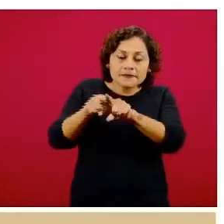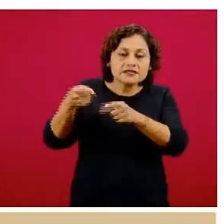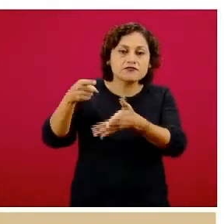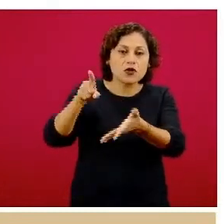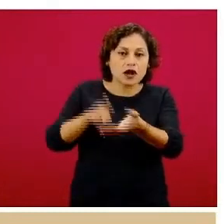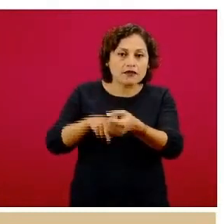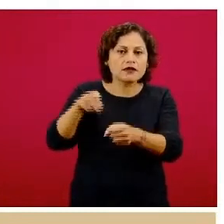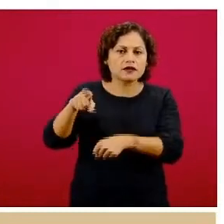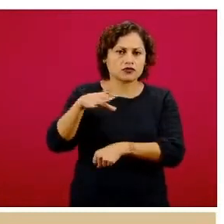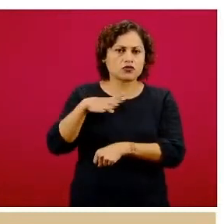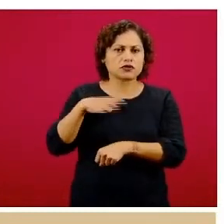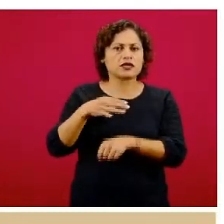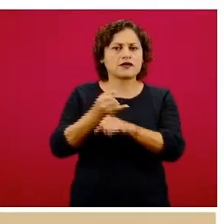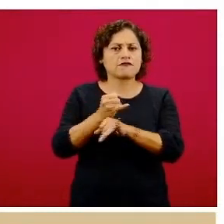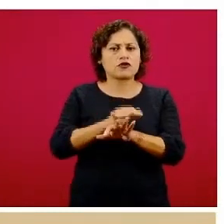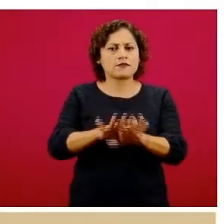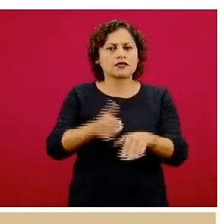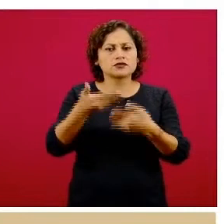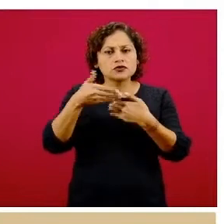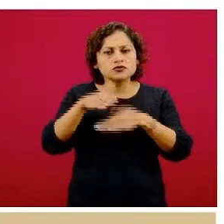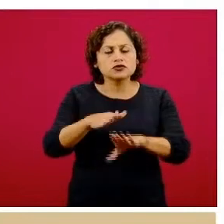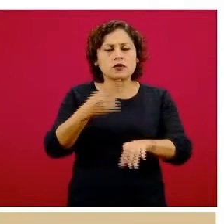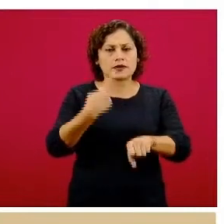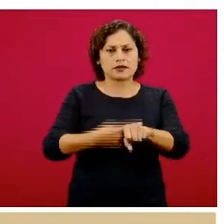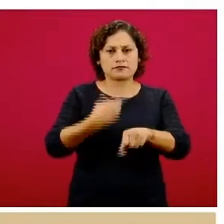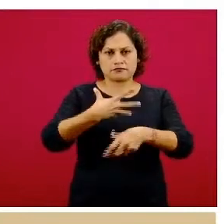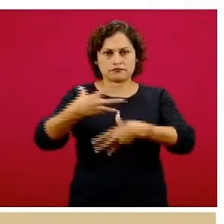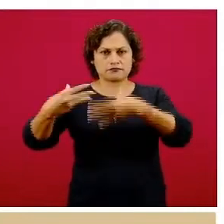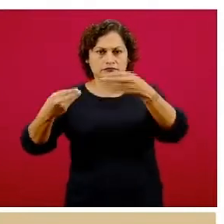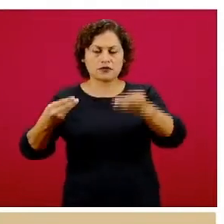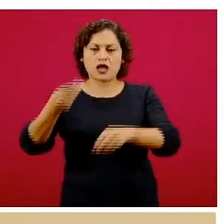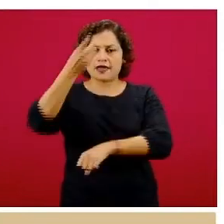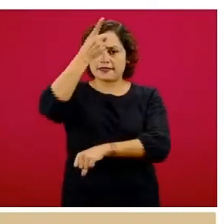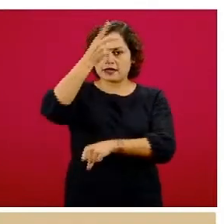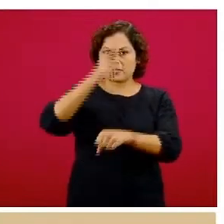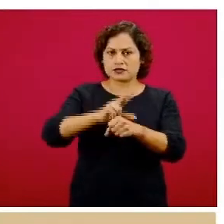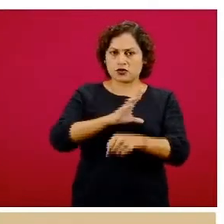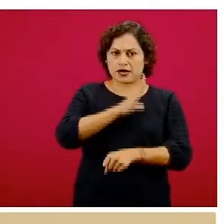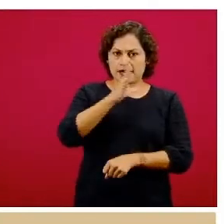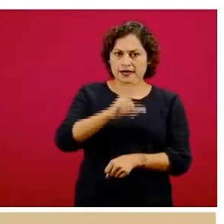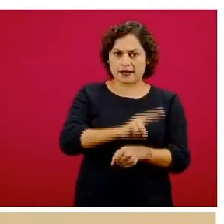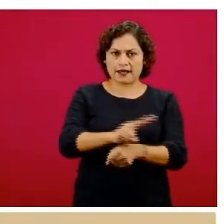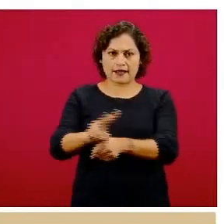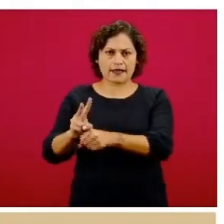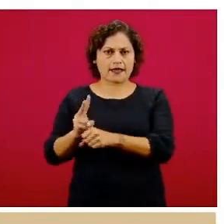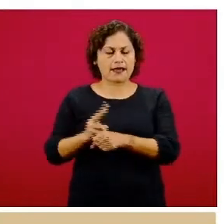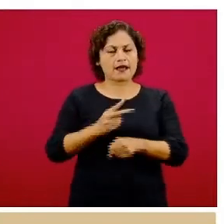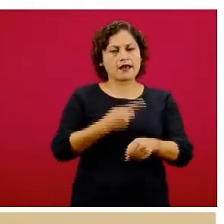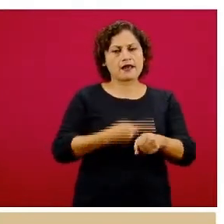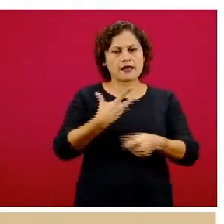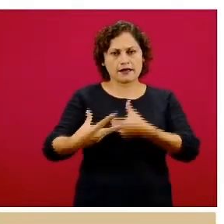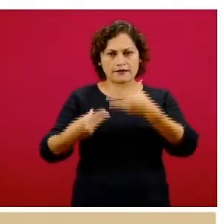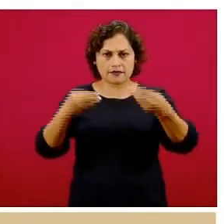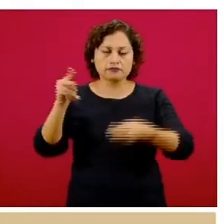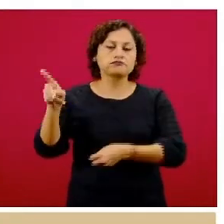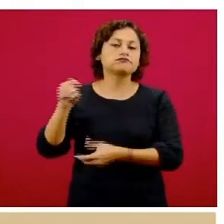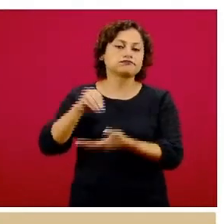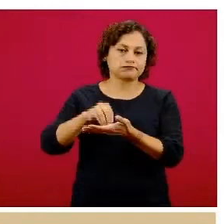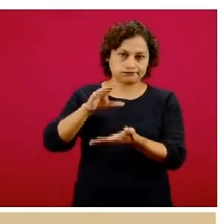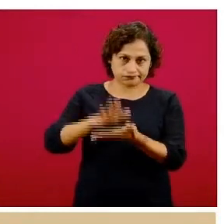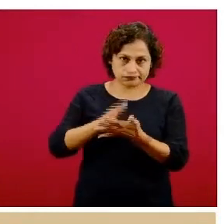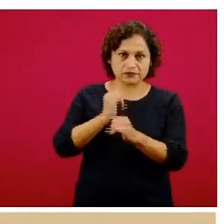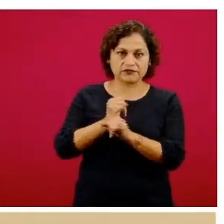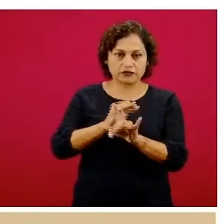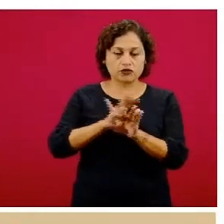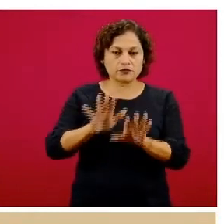algunos avisos epidemiológicos que también se emiten a través de la Dirección General de Epidemiología, ya en un contexto técnico muy particular